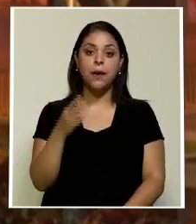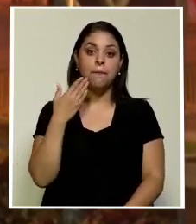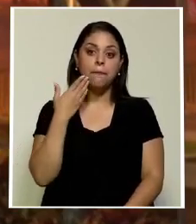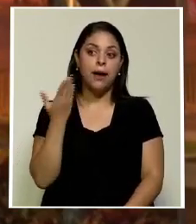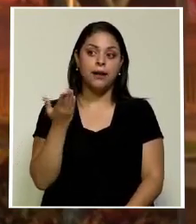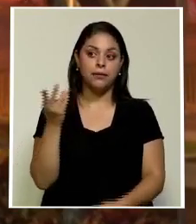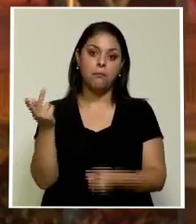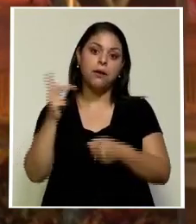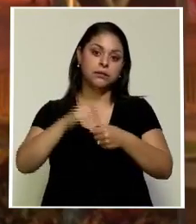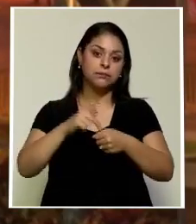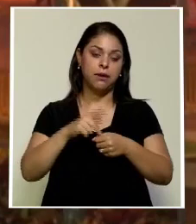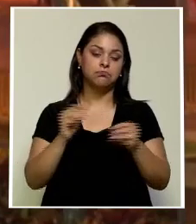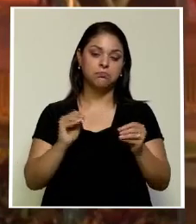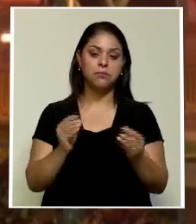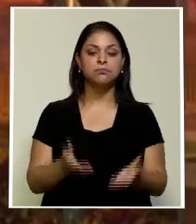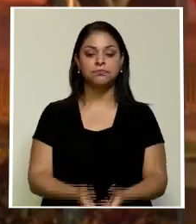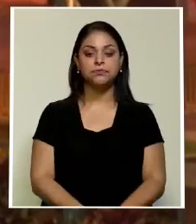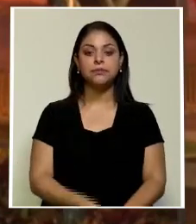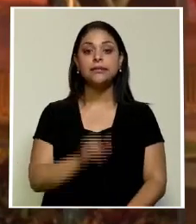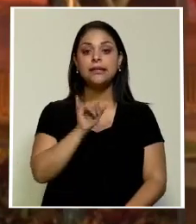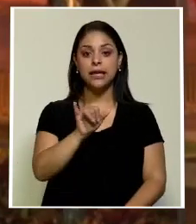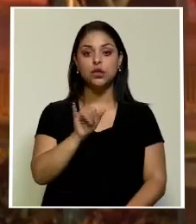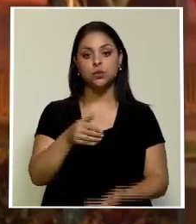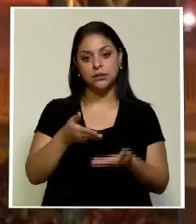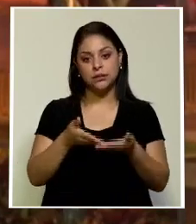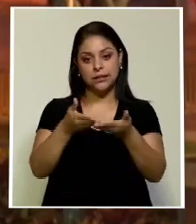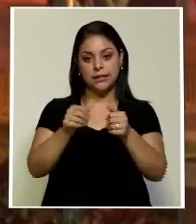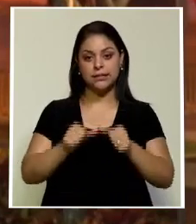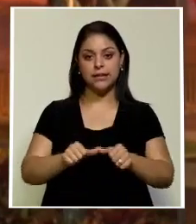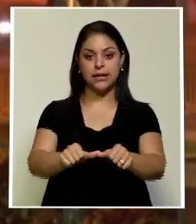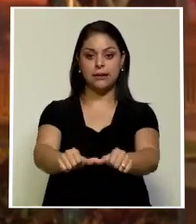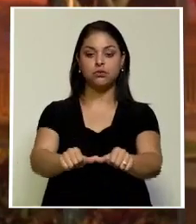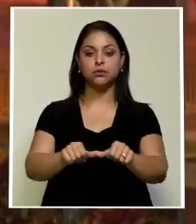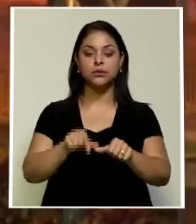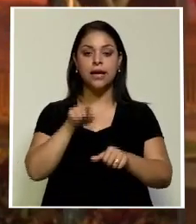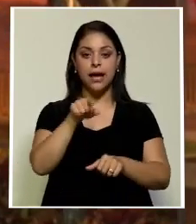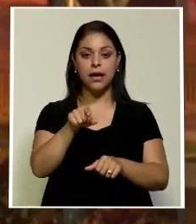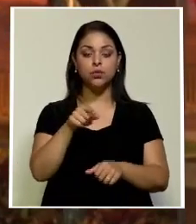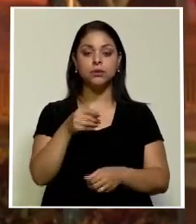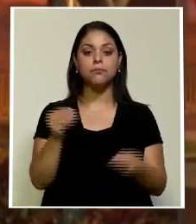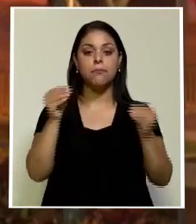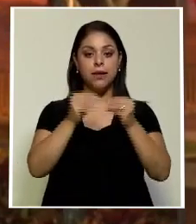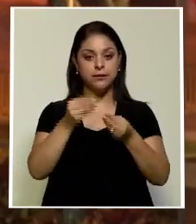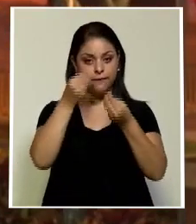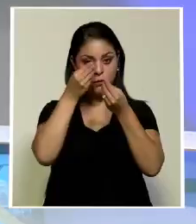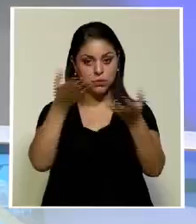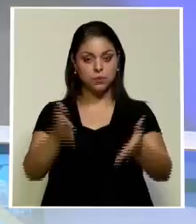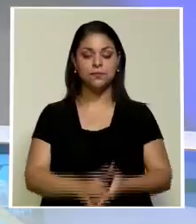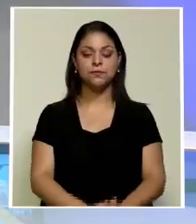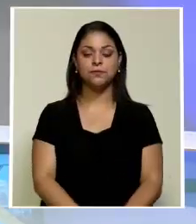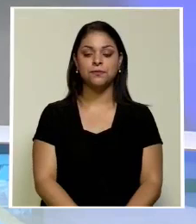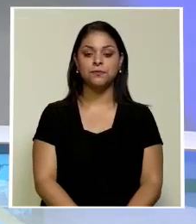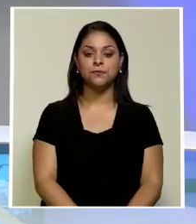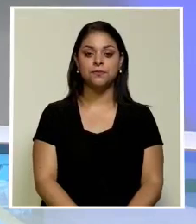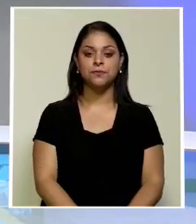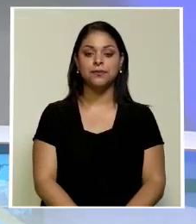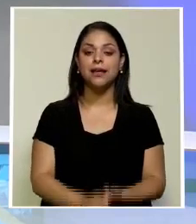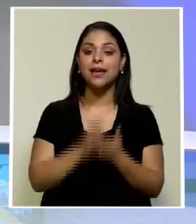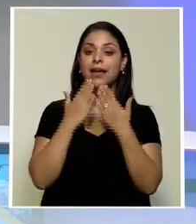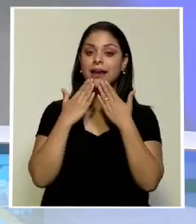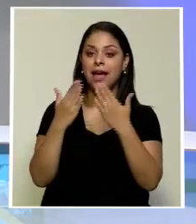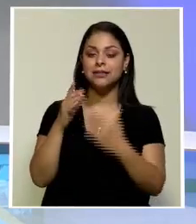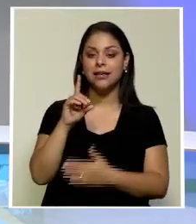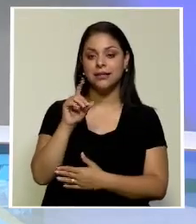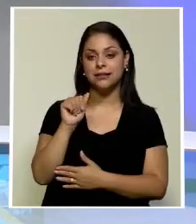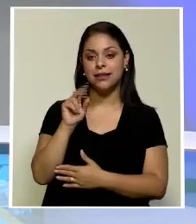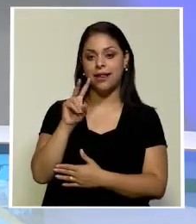a la participación. Con esto vamos a volver con ustedes al set principal, que tienen muchísimo más de Costa Rica Noticias. Muchísimas gracias,